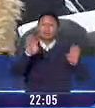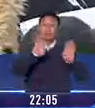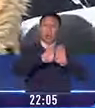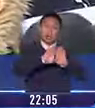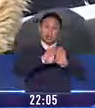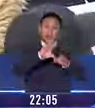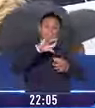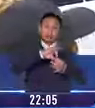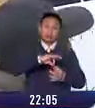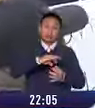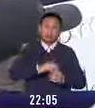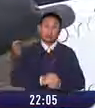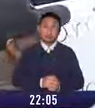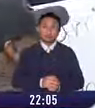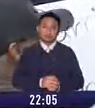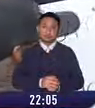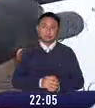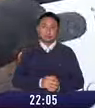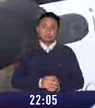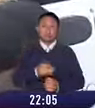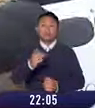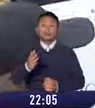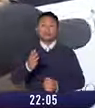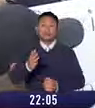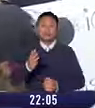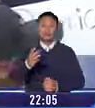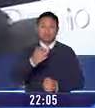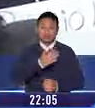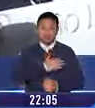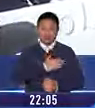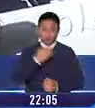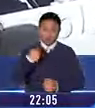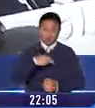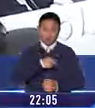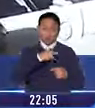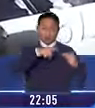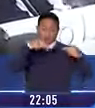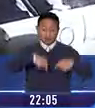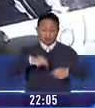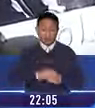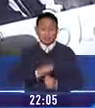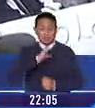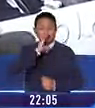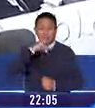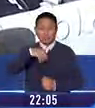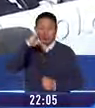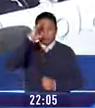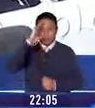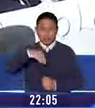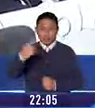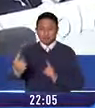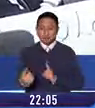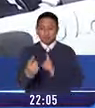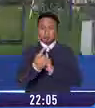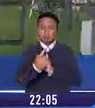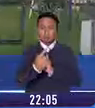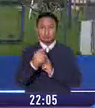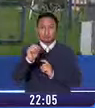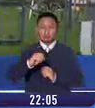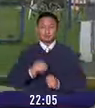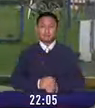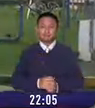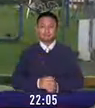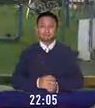adecos al menos si nosotros aquí ustedes vienen van a encontrar aquí la atención que se necesita